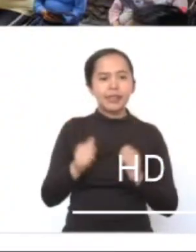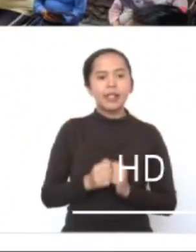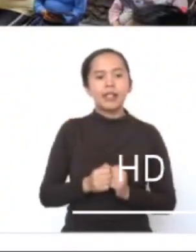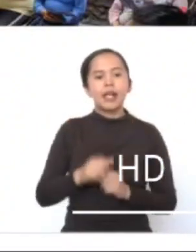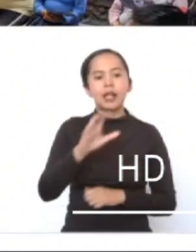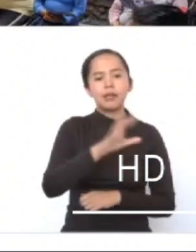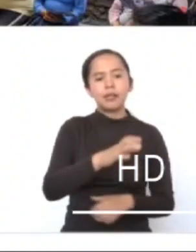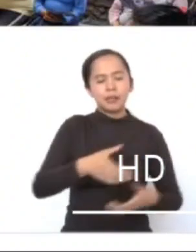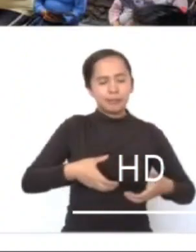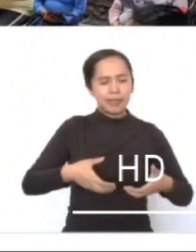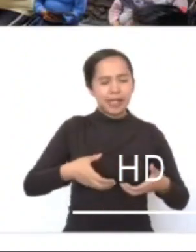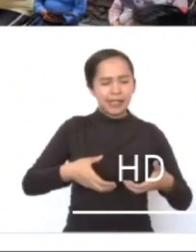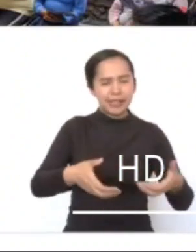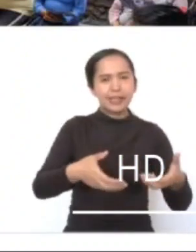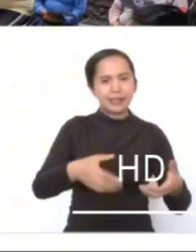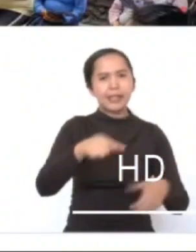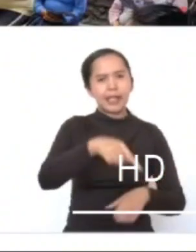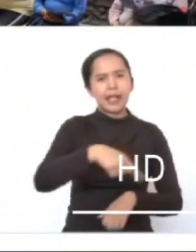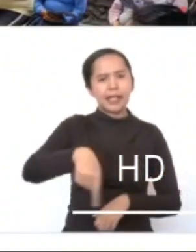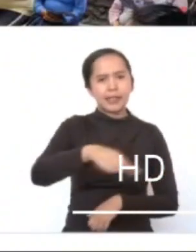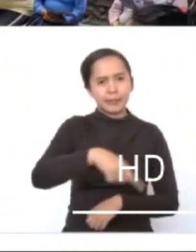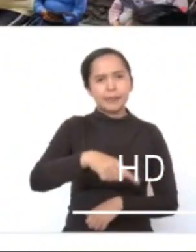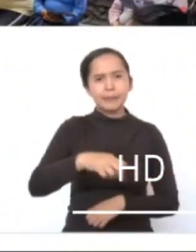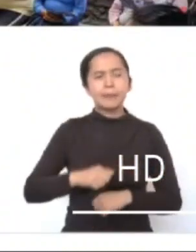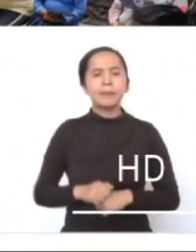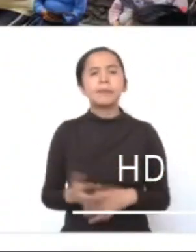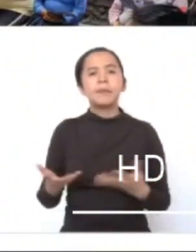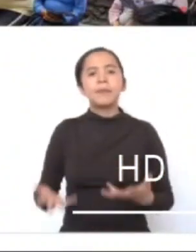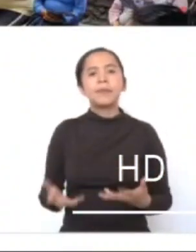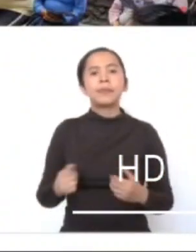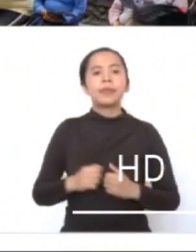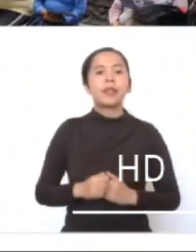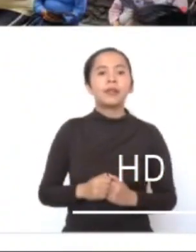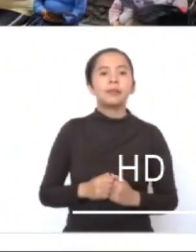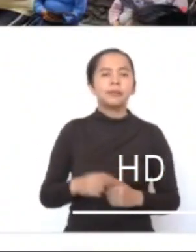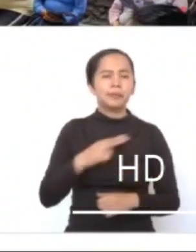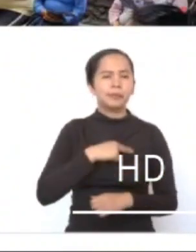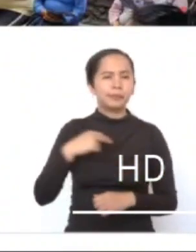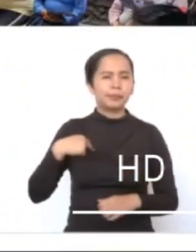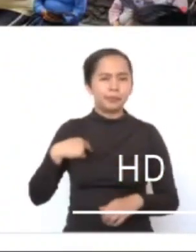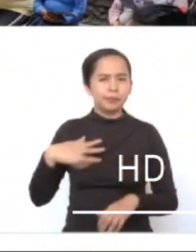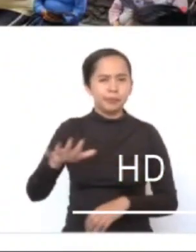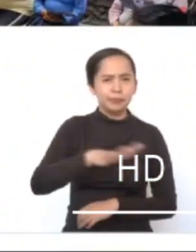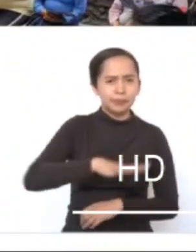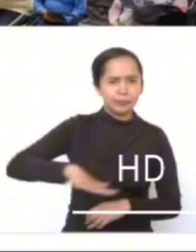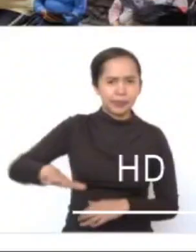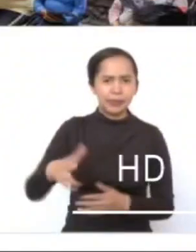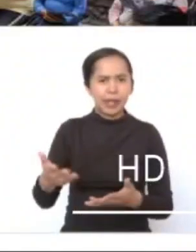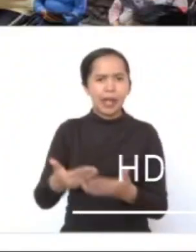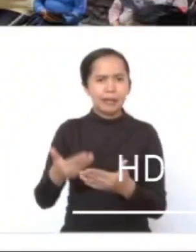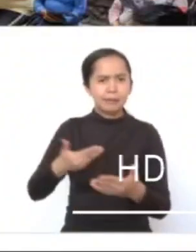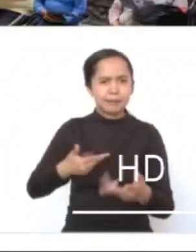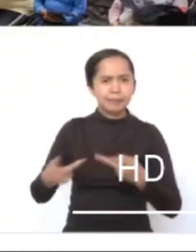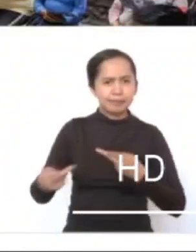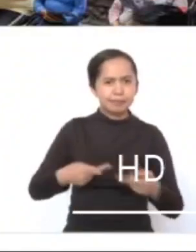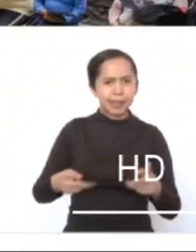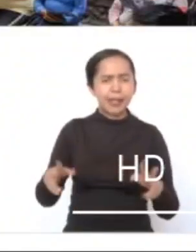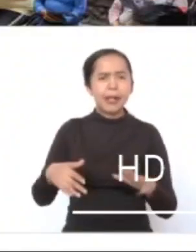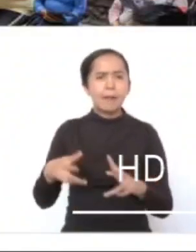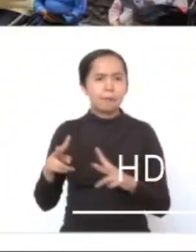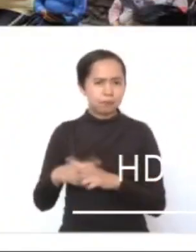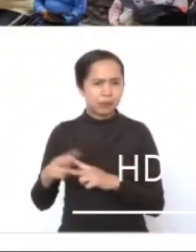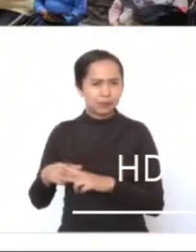333 colonias prioritarias. Adicionalmente, como parte de las acciones territoriales de prevención de las violencias